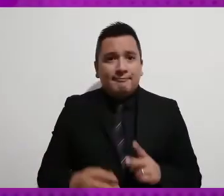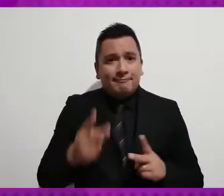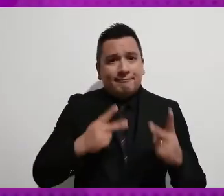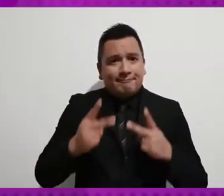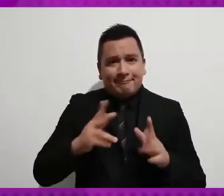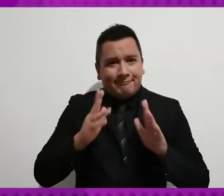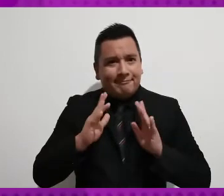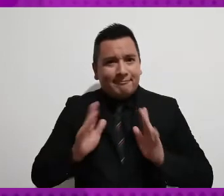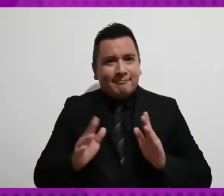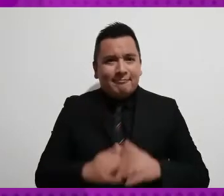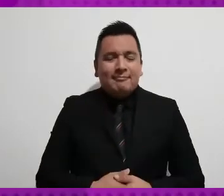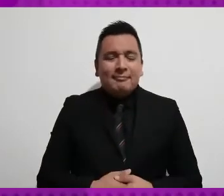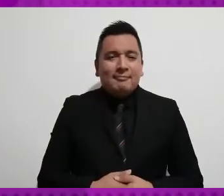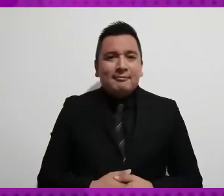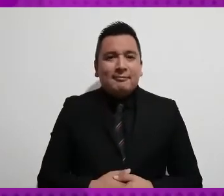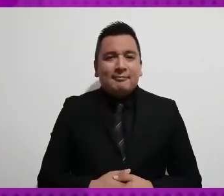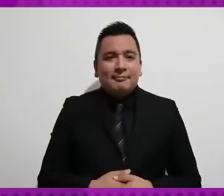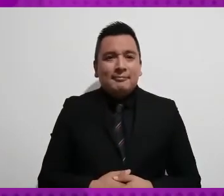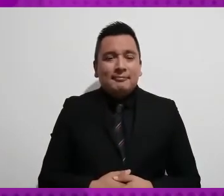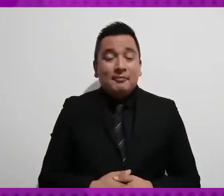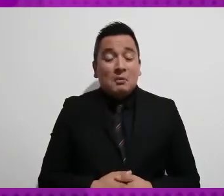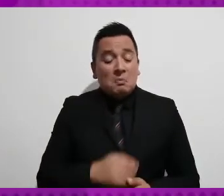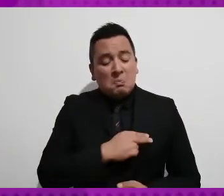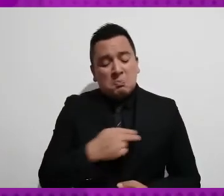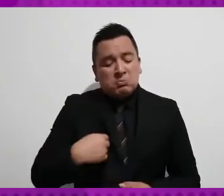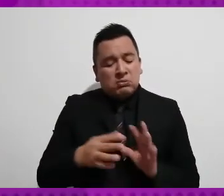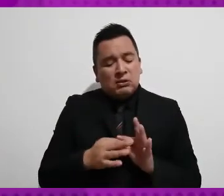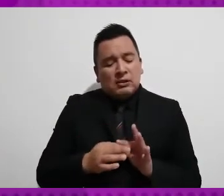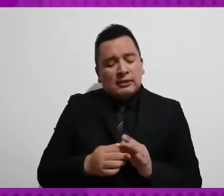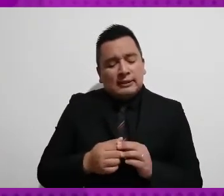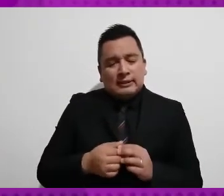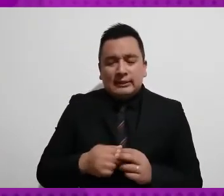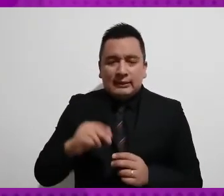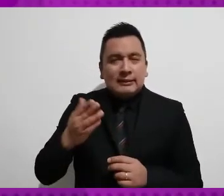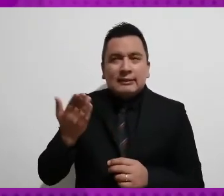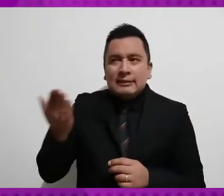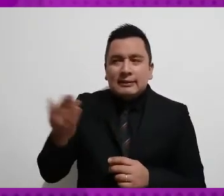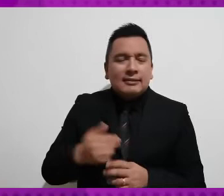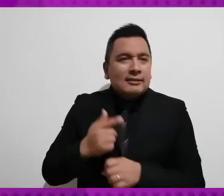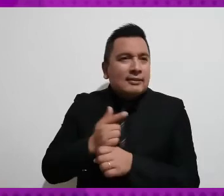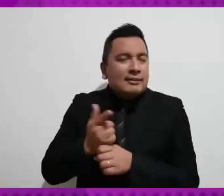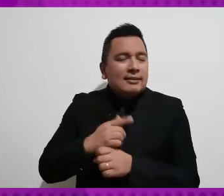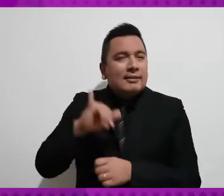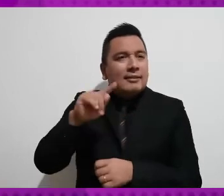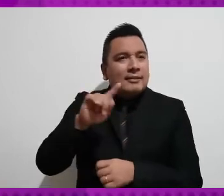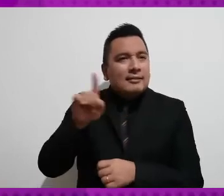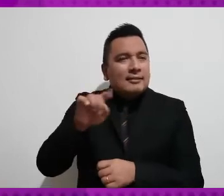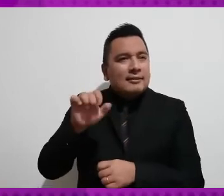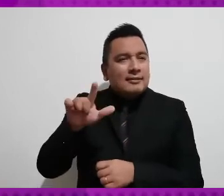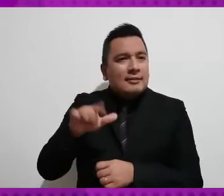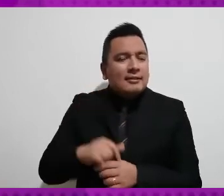Regresamos de este pequeño corte comercial. Seguimos platicando con la licenciada Itzel Aguilar y